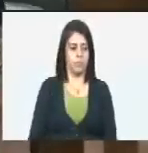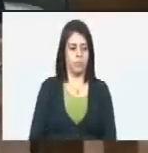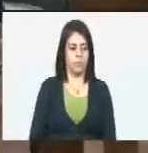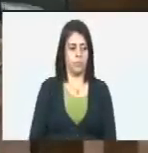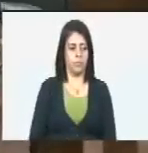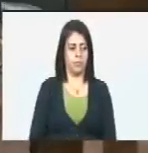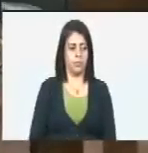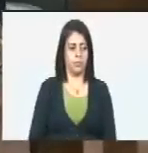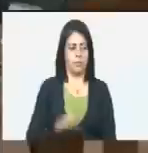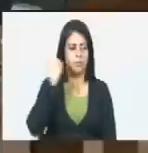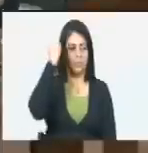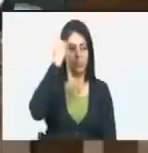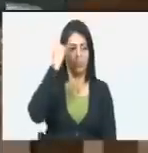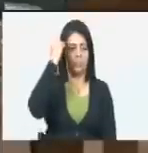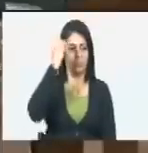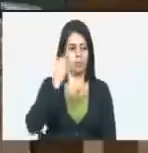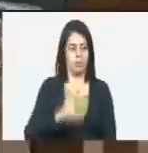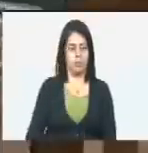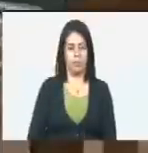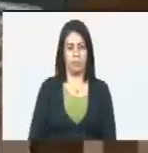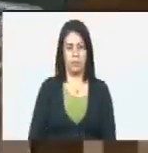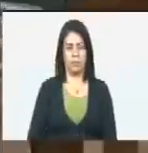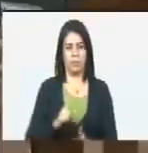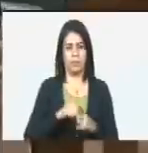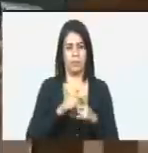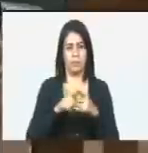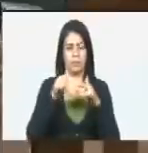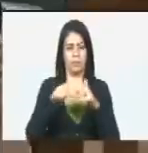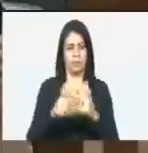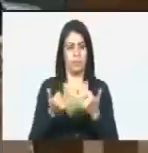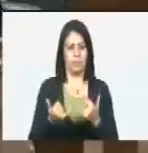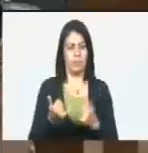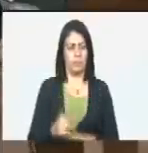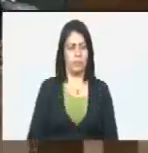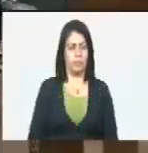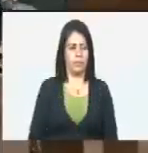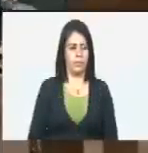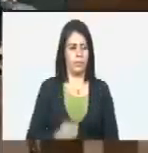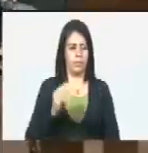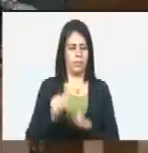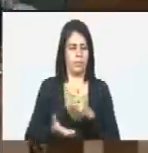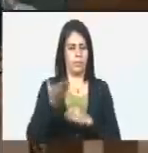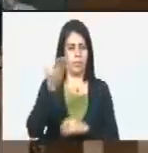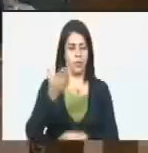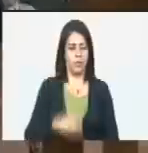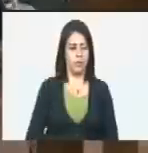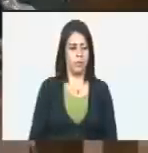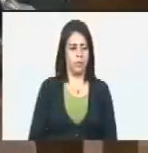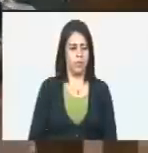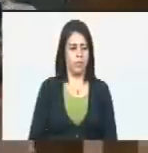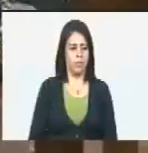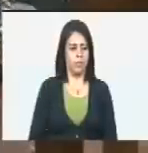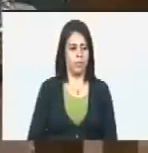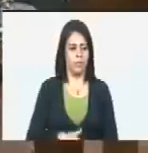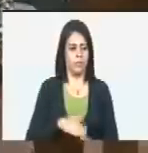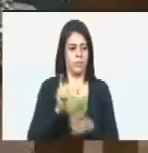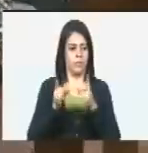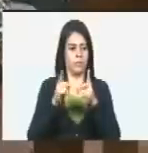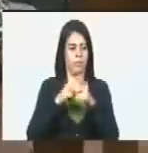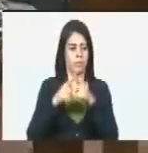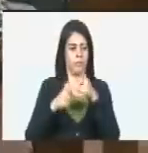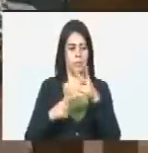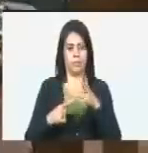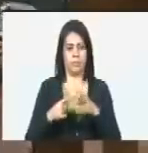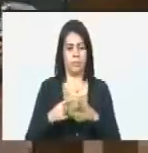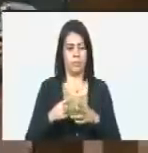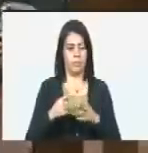Pensaba hace unos minutos que esta es una hora muy singular. Por una parte, el